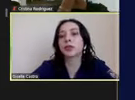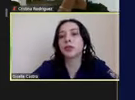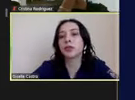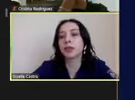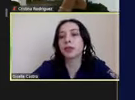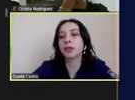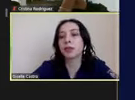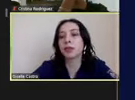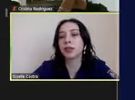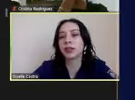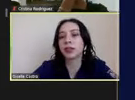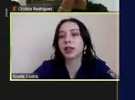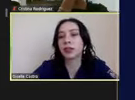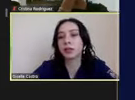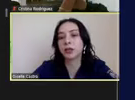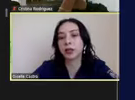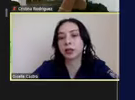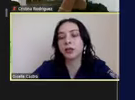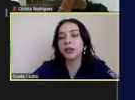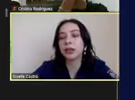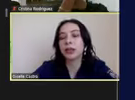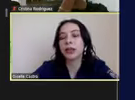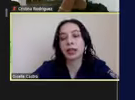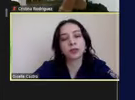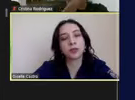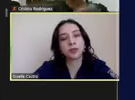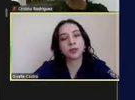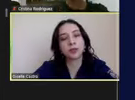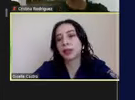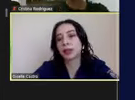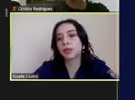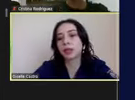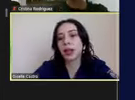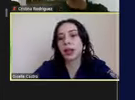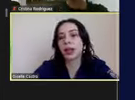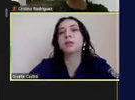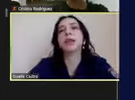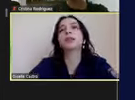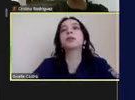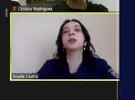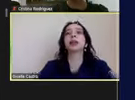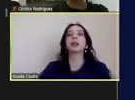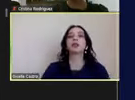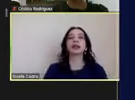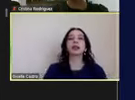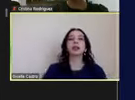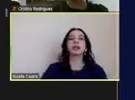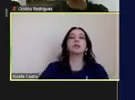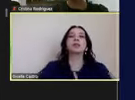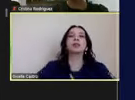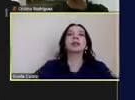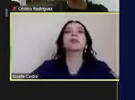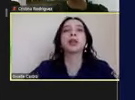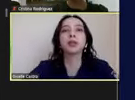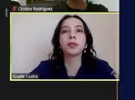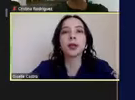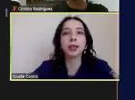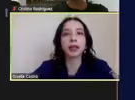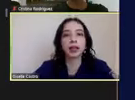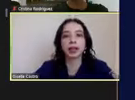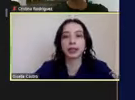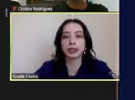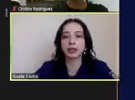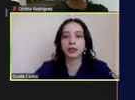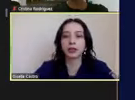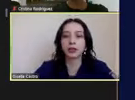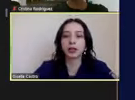que es el proceso de la maduración y la remodelación, que son nuestros objetivos a largo plazo, en el cual ya se buscan un poquito más